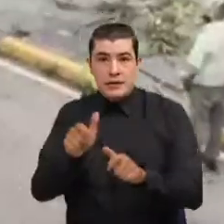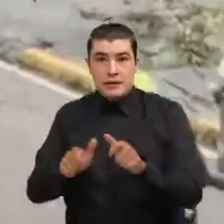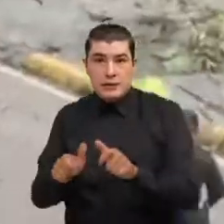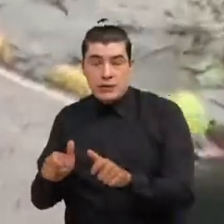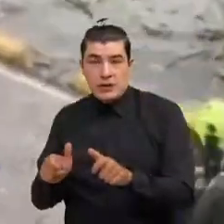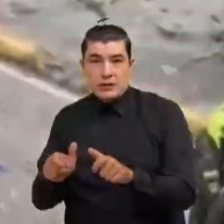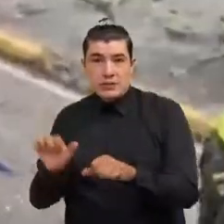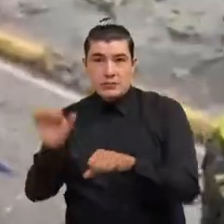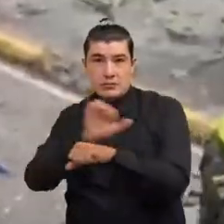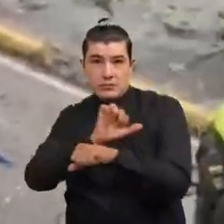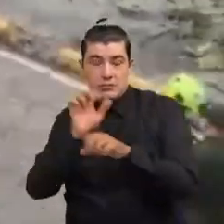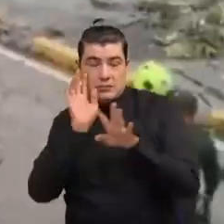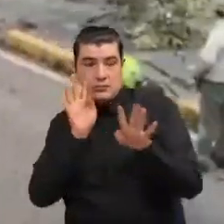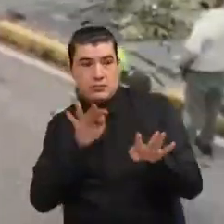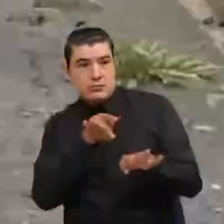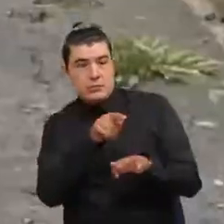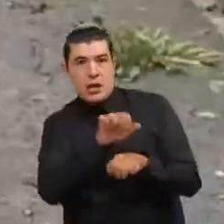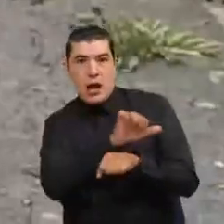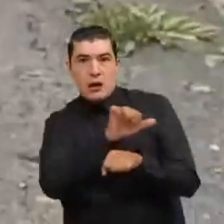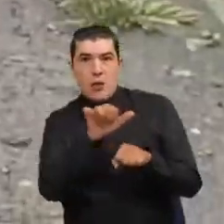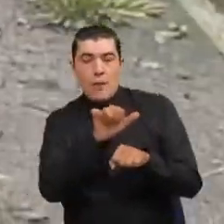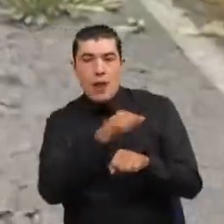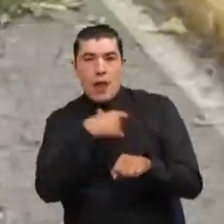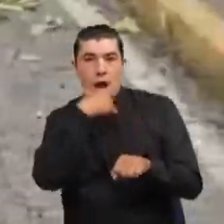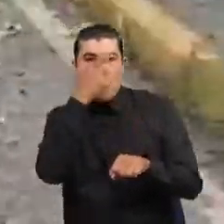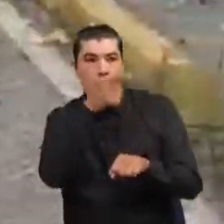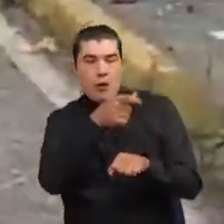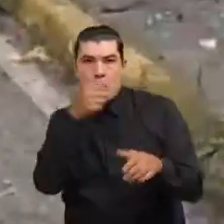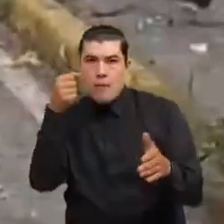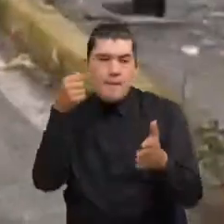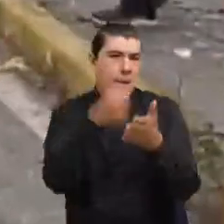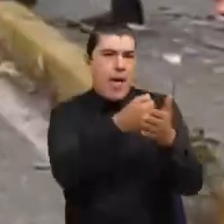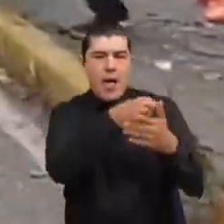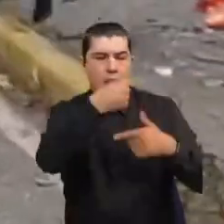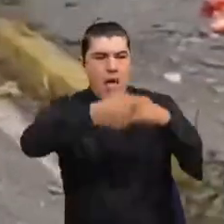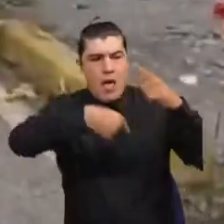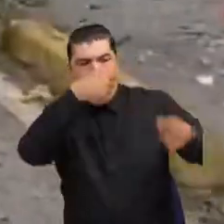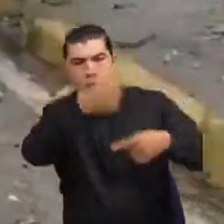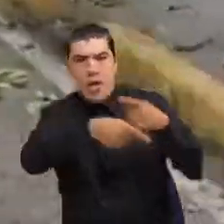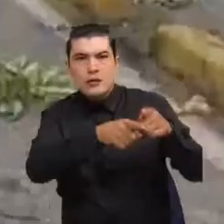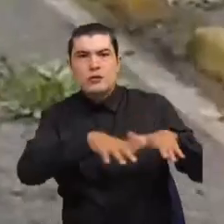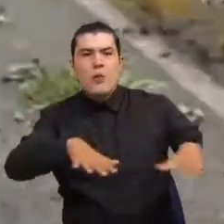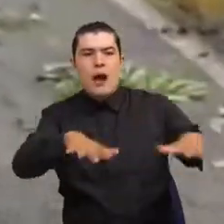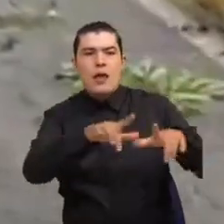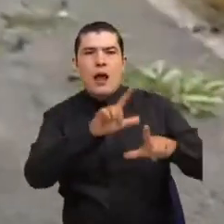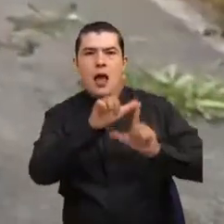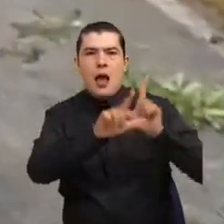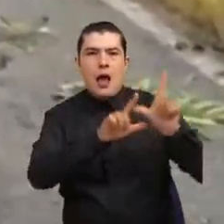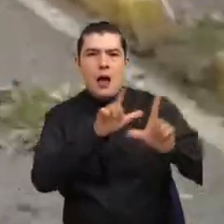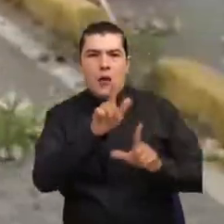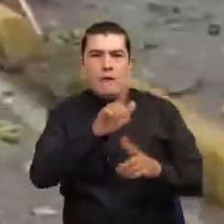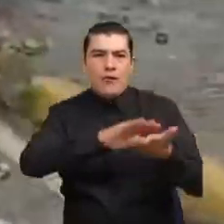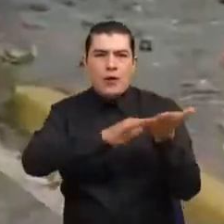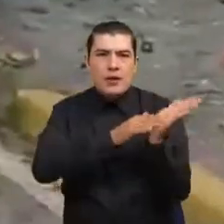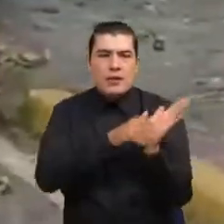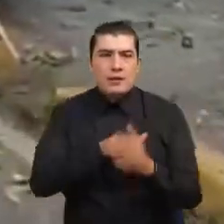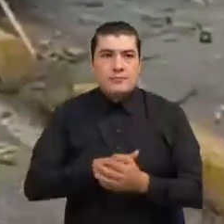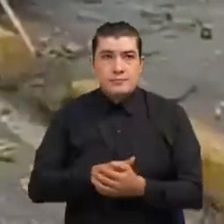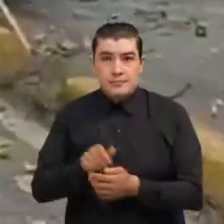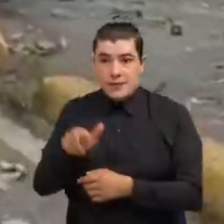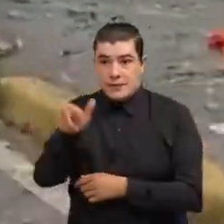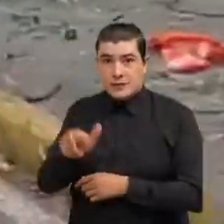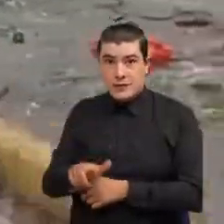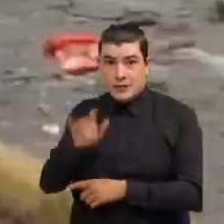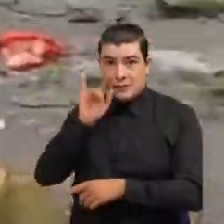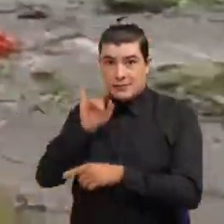cuando un vehículo de color blanco colisionó al invadir la estación de Metrolínea en el sector de Lagos, Florida Blanca. Según Augusto Rincón,